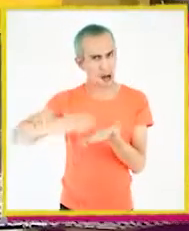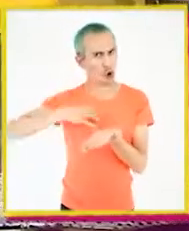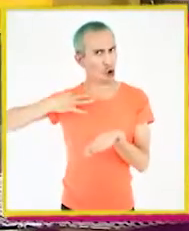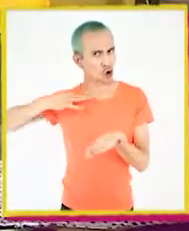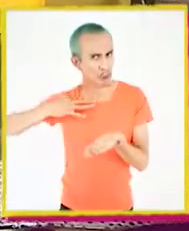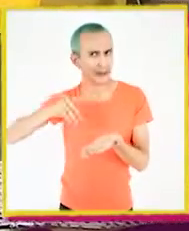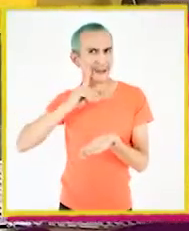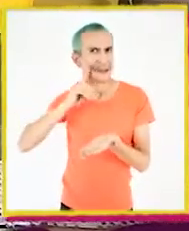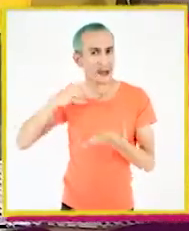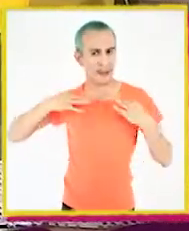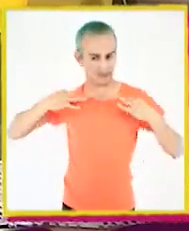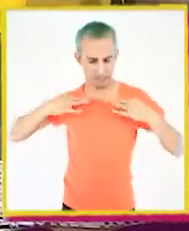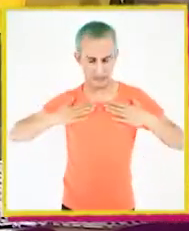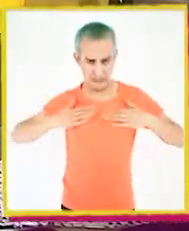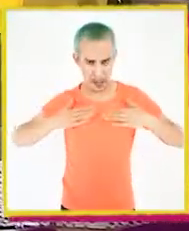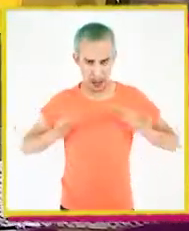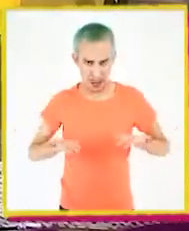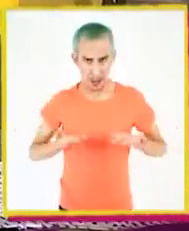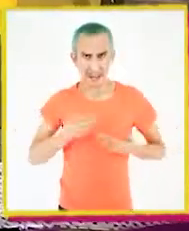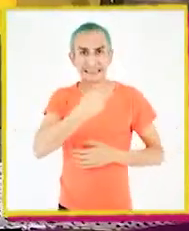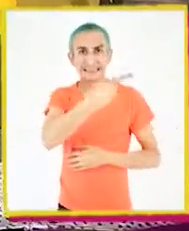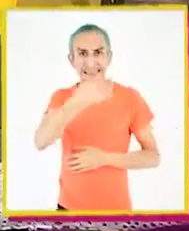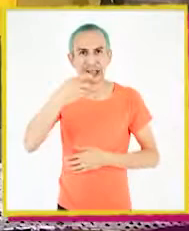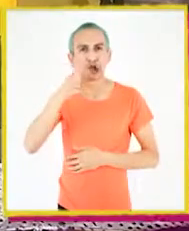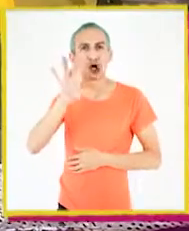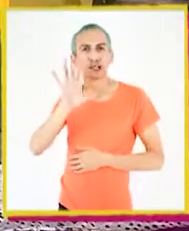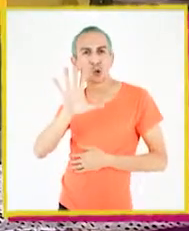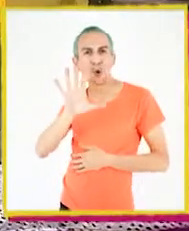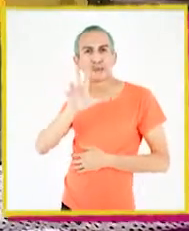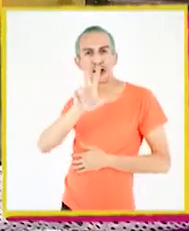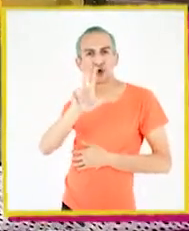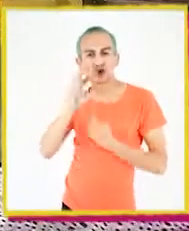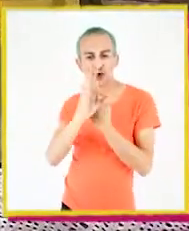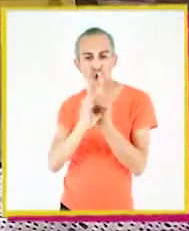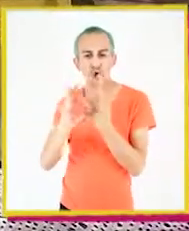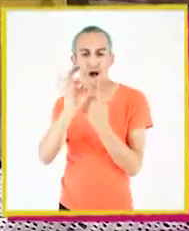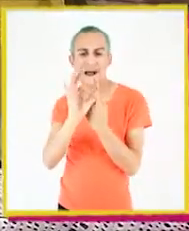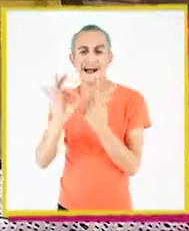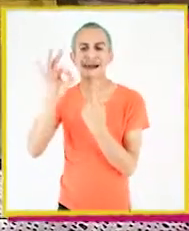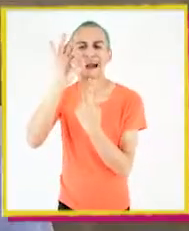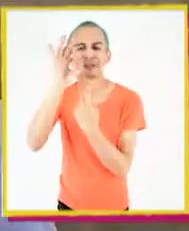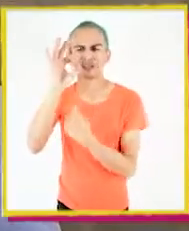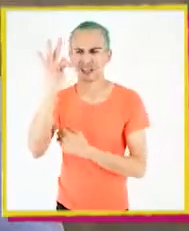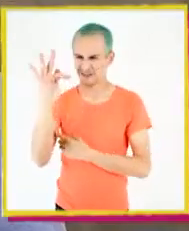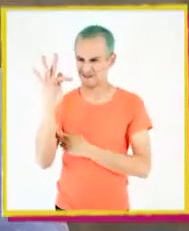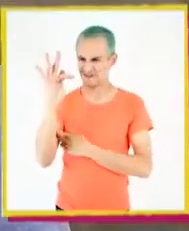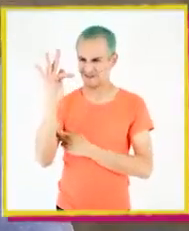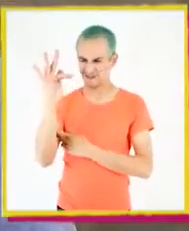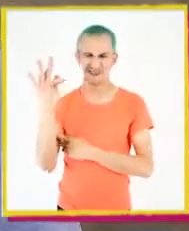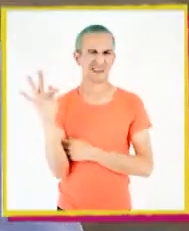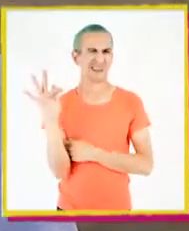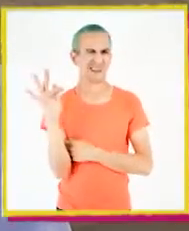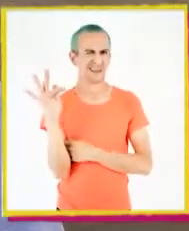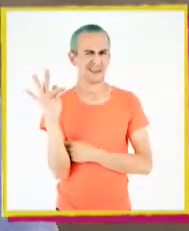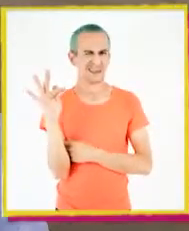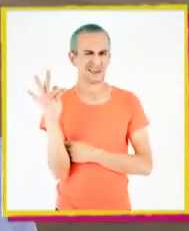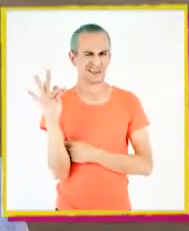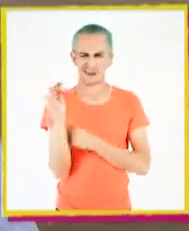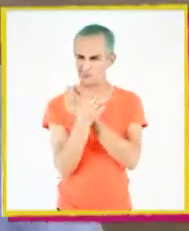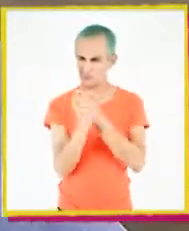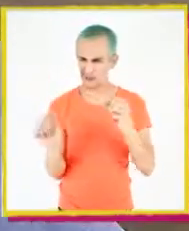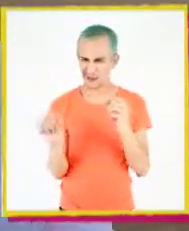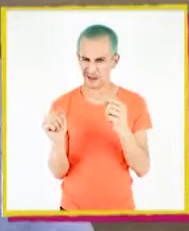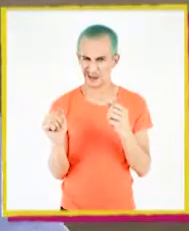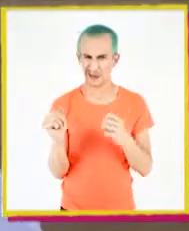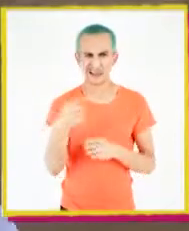ropa que tiene el material de mi blusa es de 158 grados F. ¿Qué? No, es